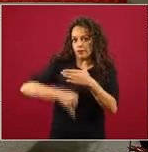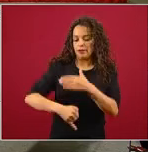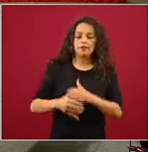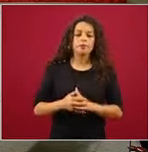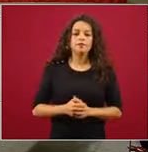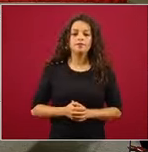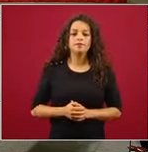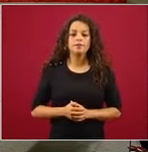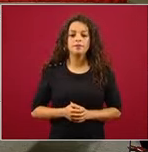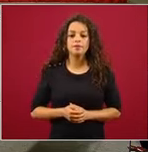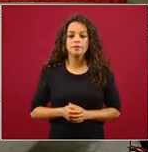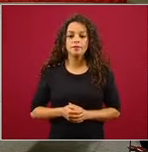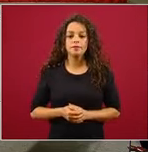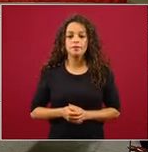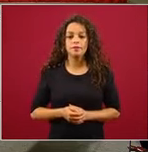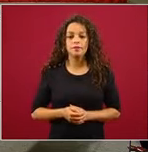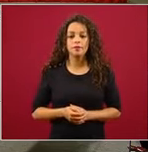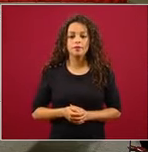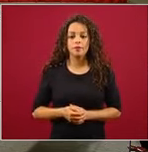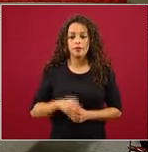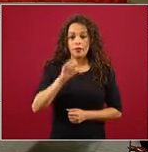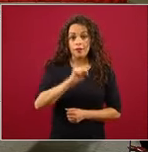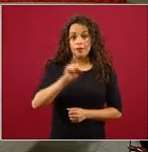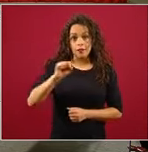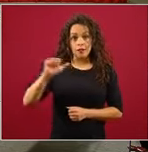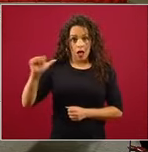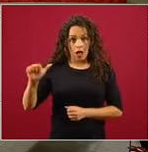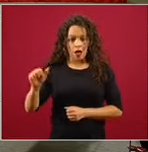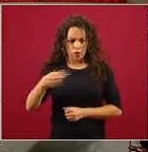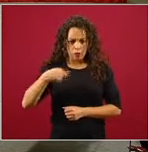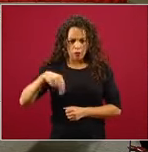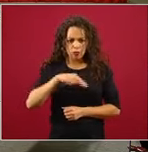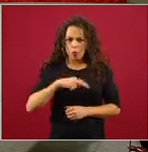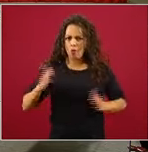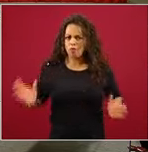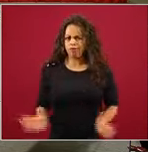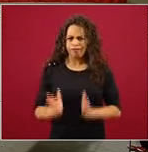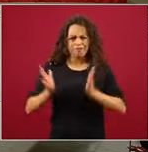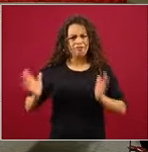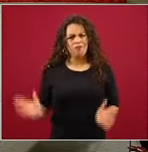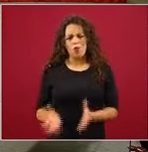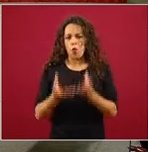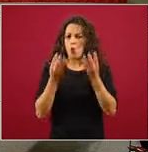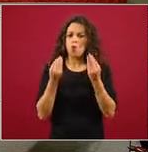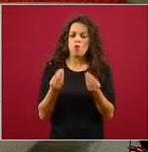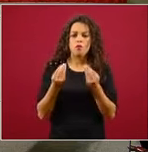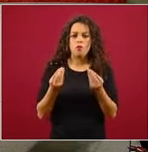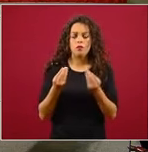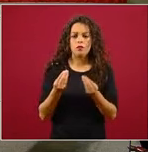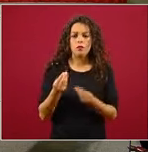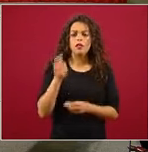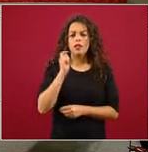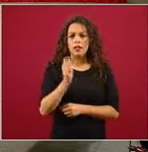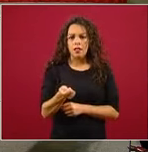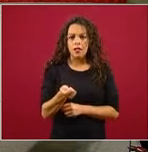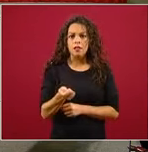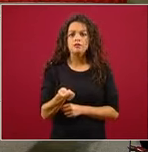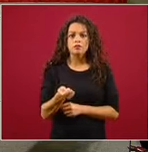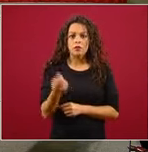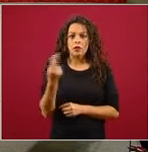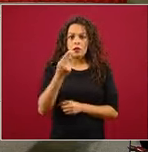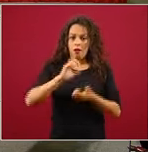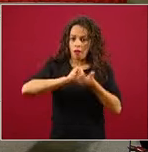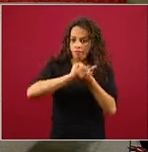estamos desde la Secretaría de Salud promoviendo muy intensamente que estos retos ante la